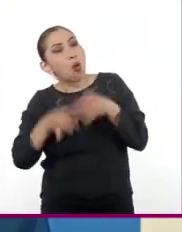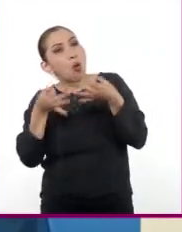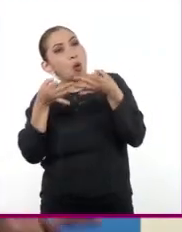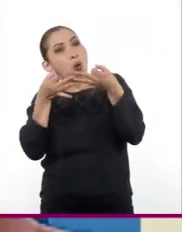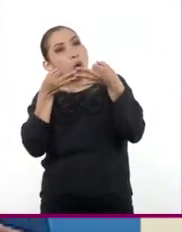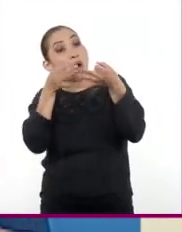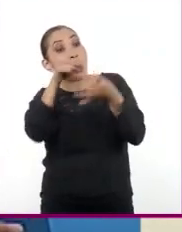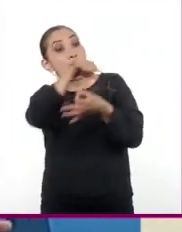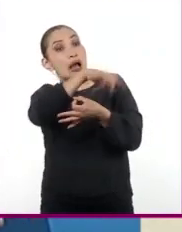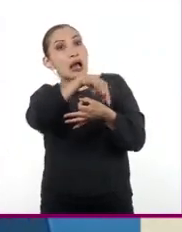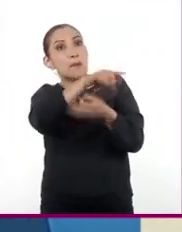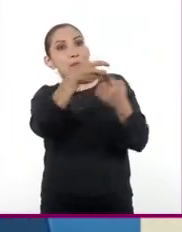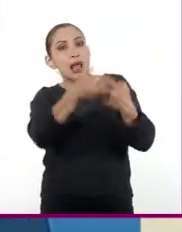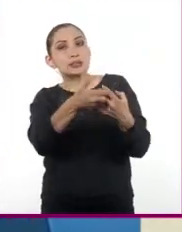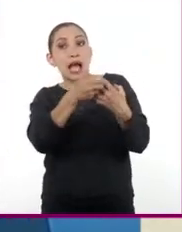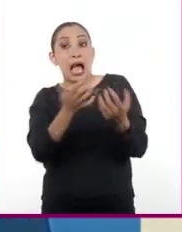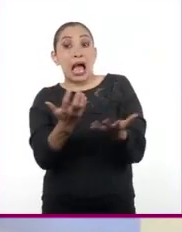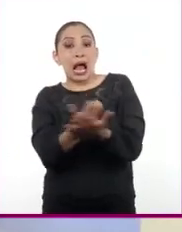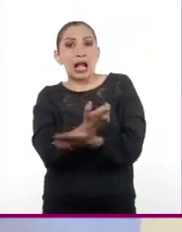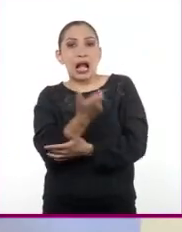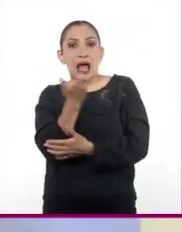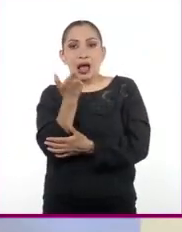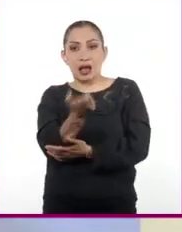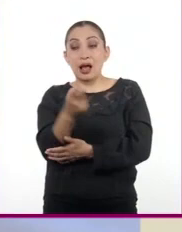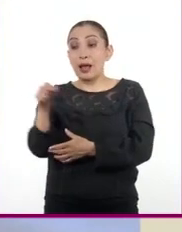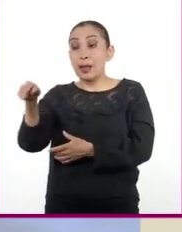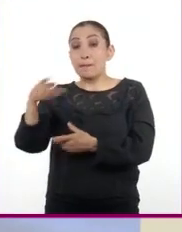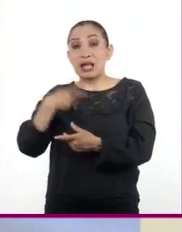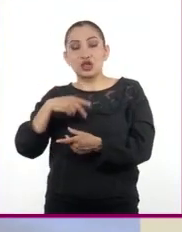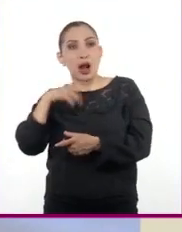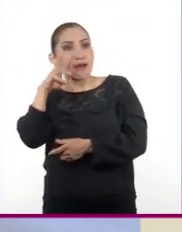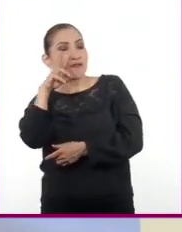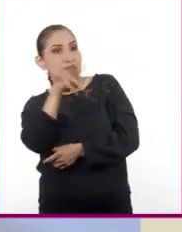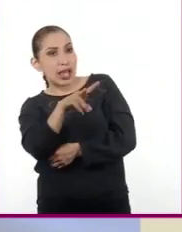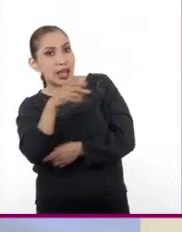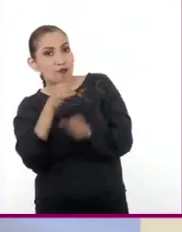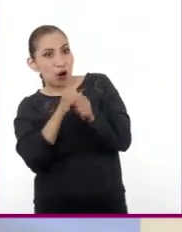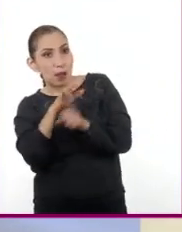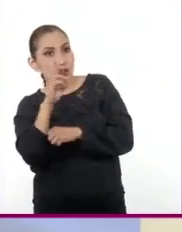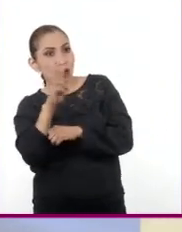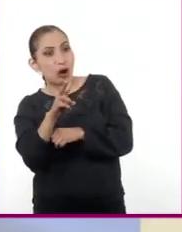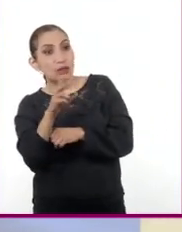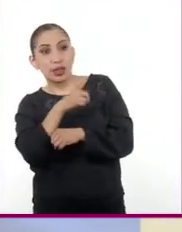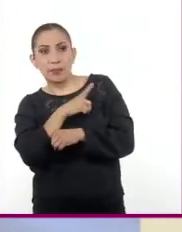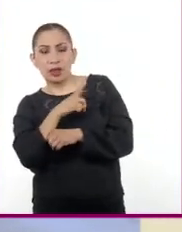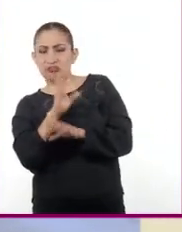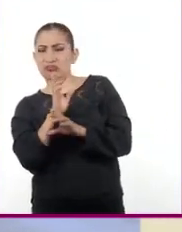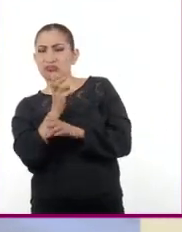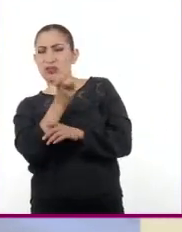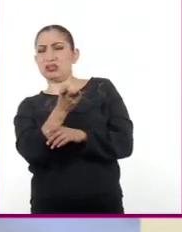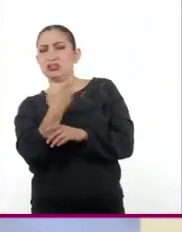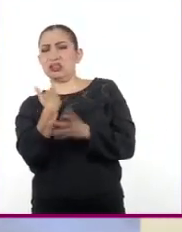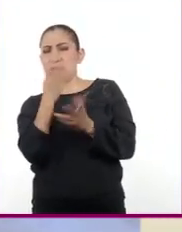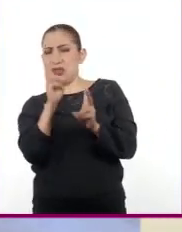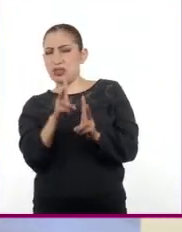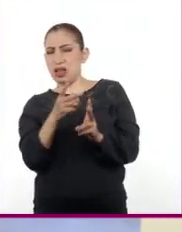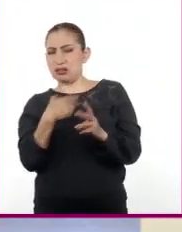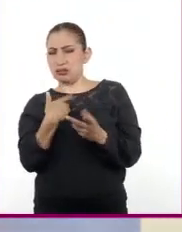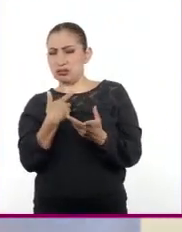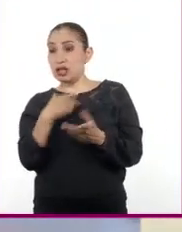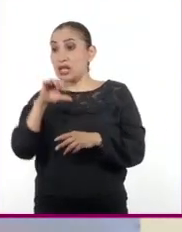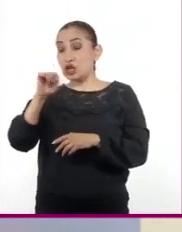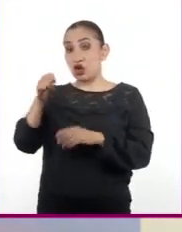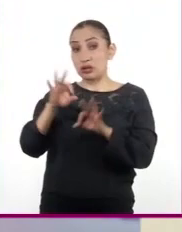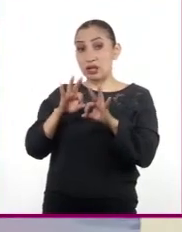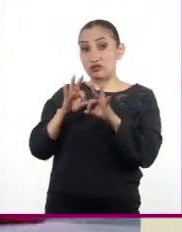implica ventaja económica, y ahí el consumidor de esta información pues tiene que ser más crítico. Sin embargo, existen también otros